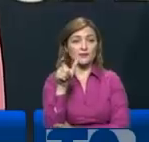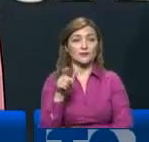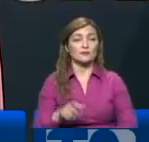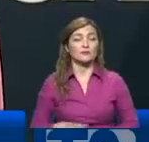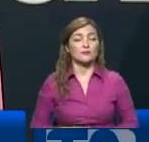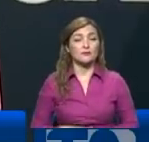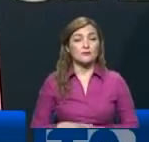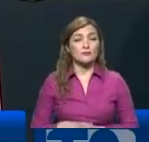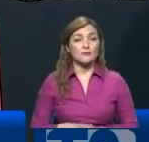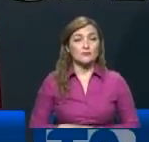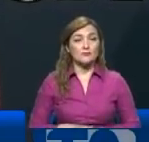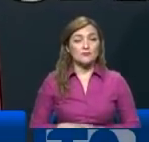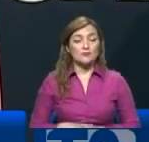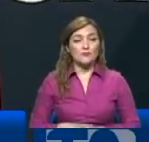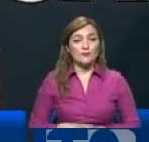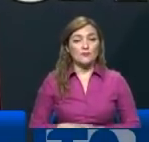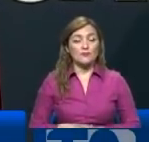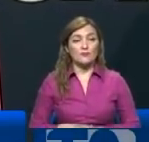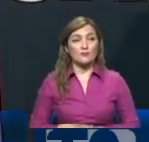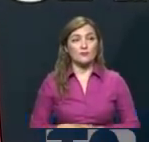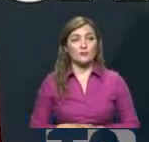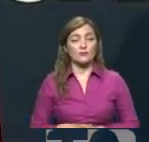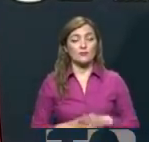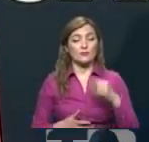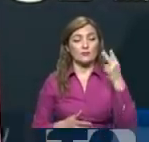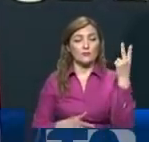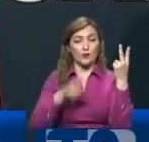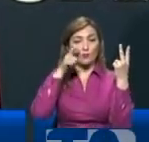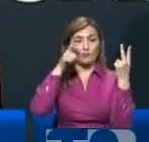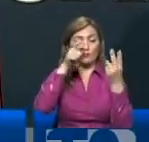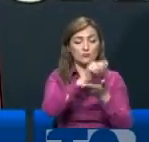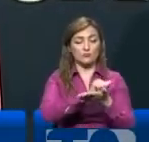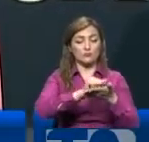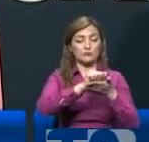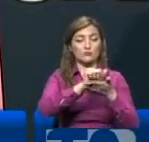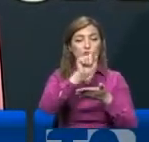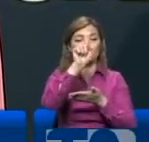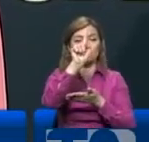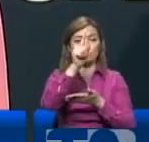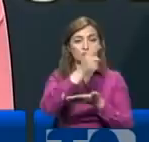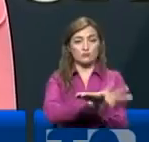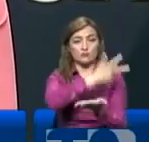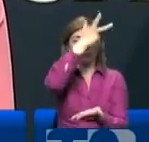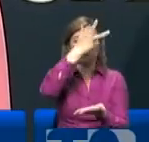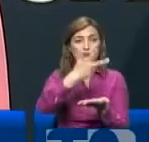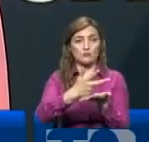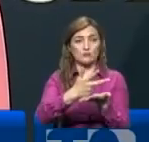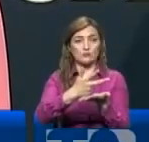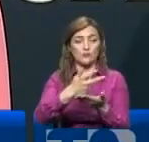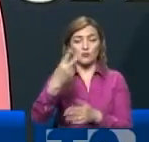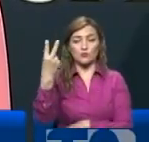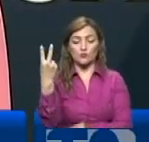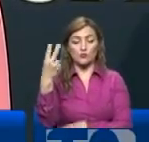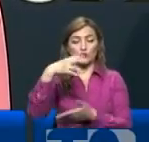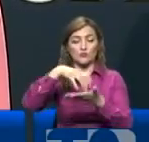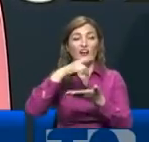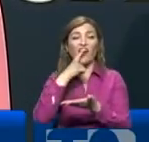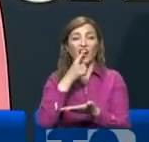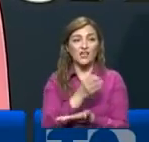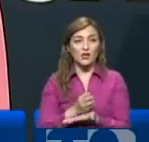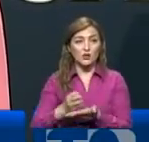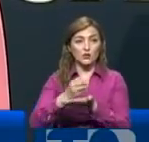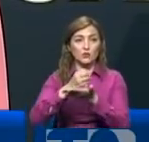fiscales. Se han designado 2 fiscales para el Azuay, 1 para el Chimborazo, 2 para la provincia de El